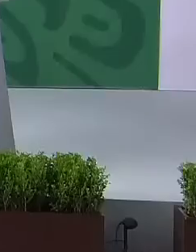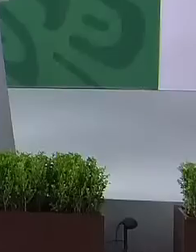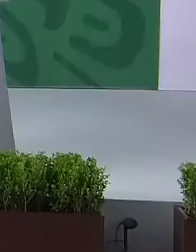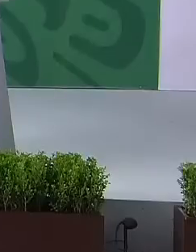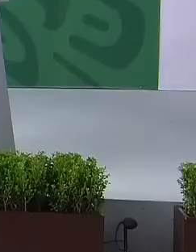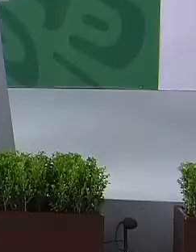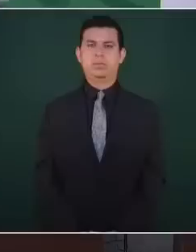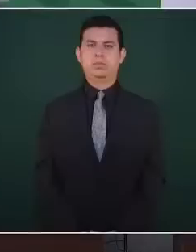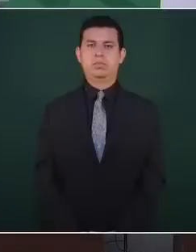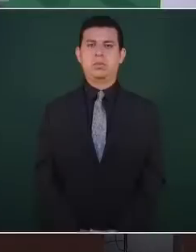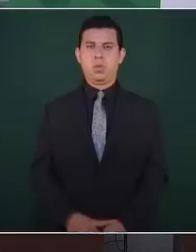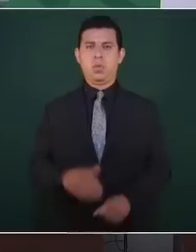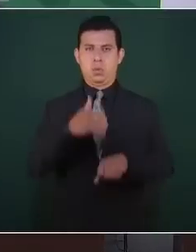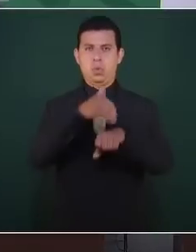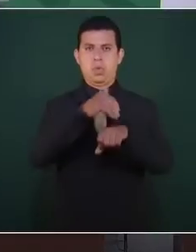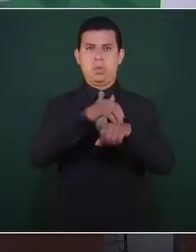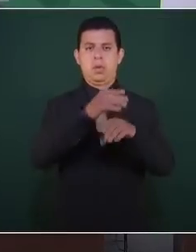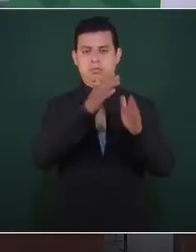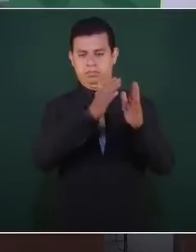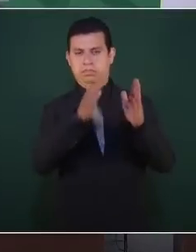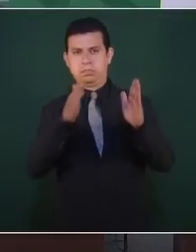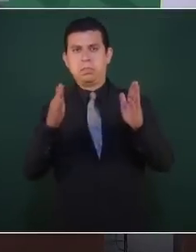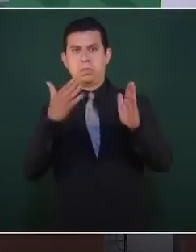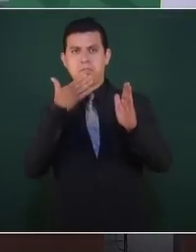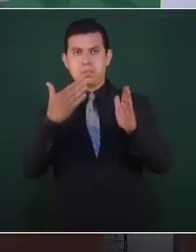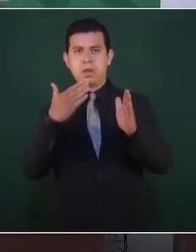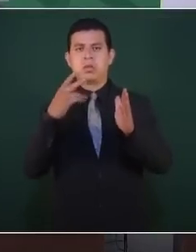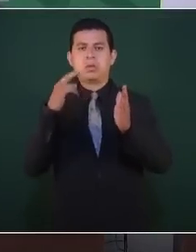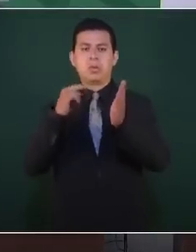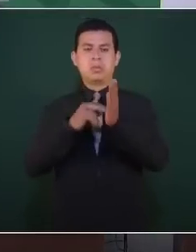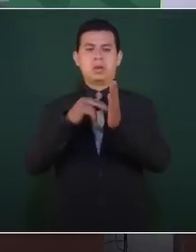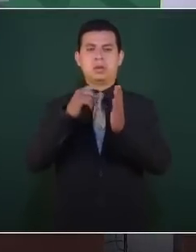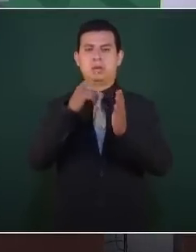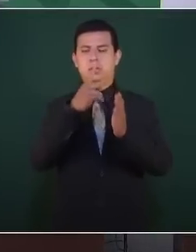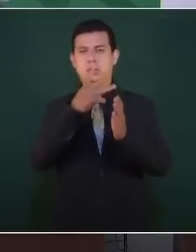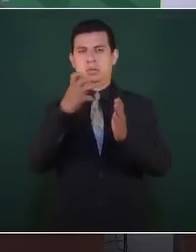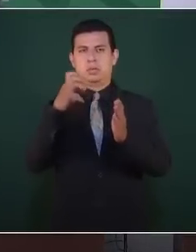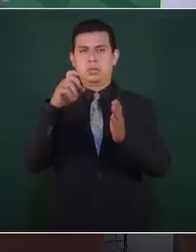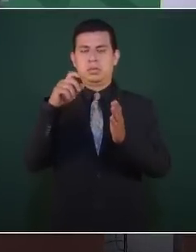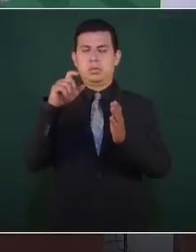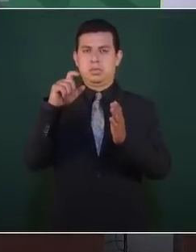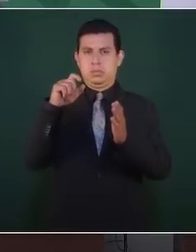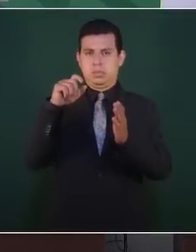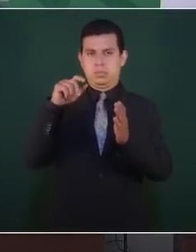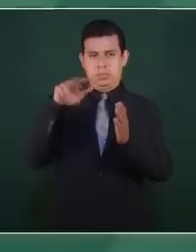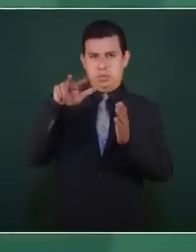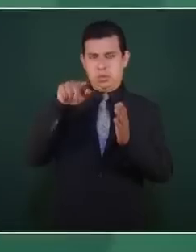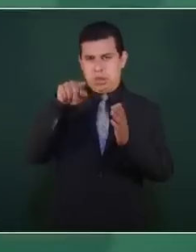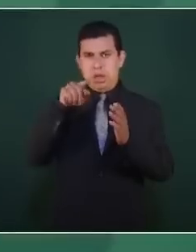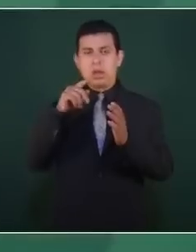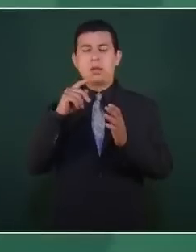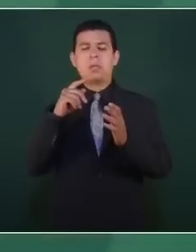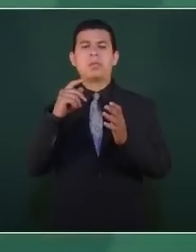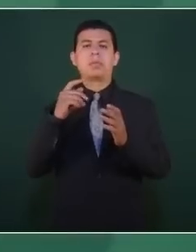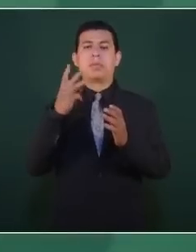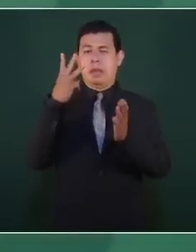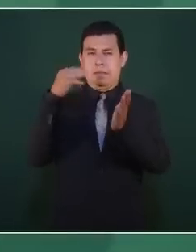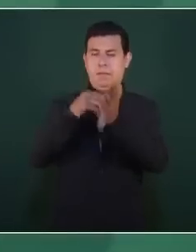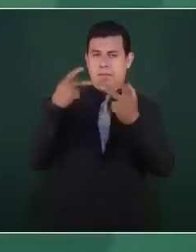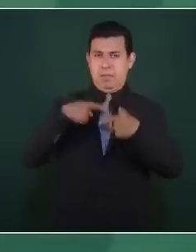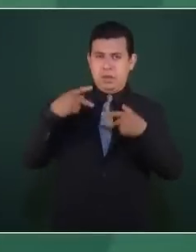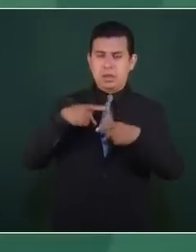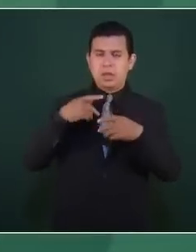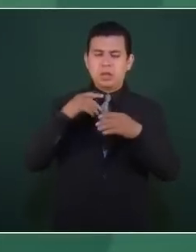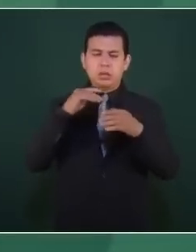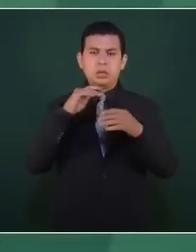2.312 homicidios dolosos. Si consideramos estos mismos homicidios dolosos por cada 100.000 habitantes, se